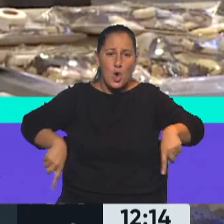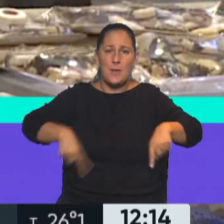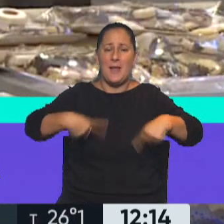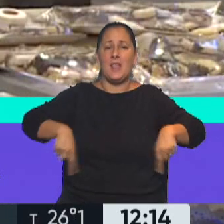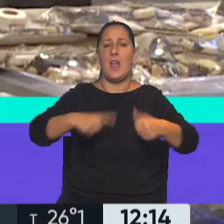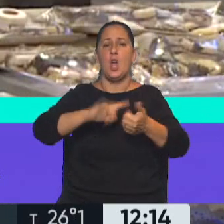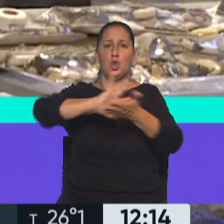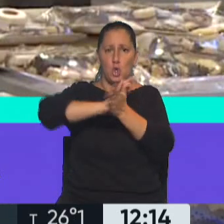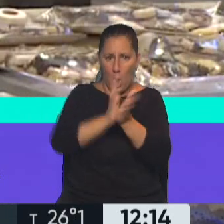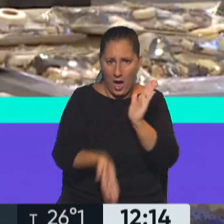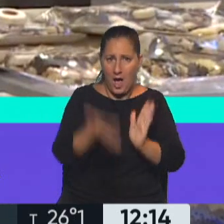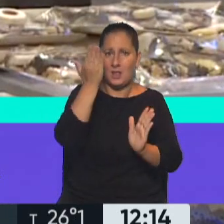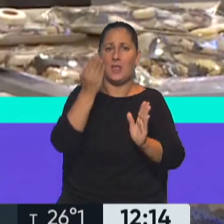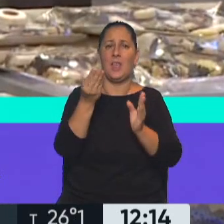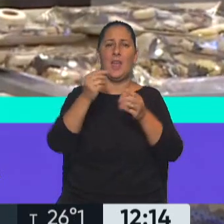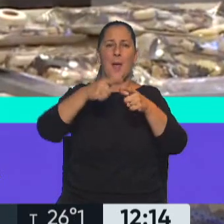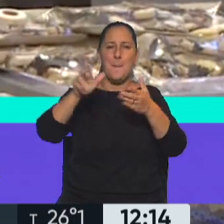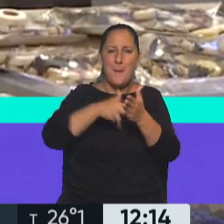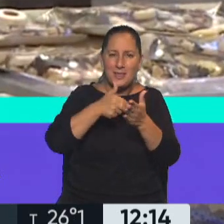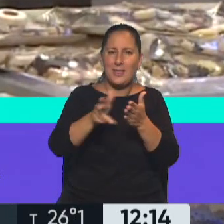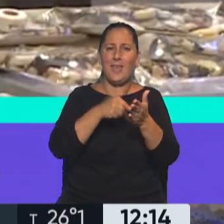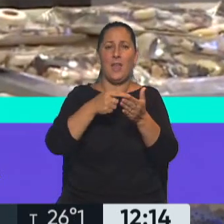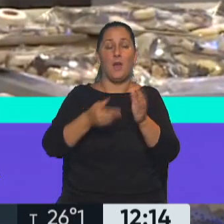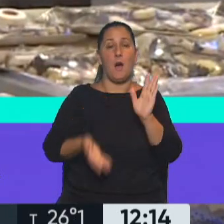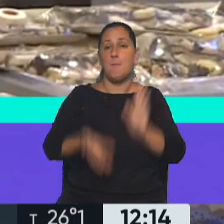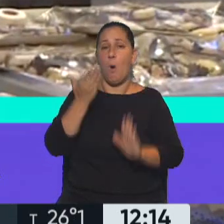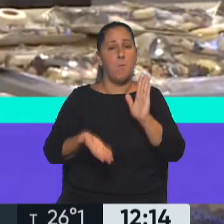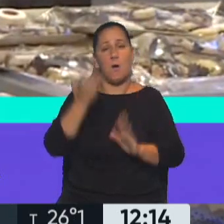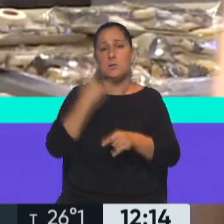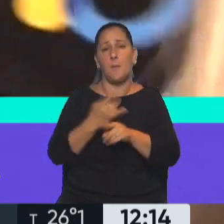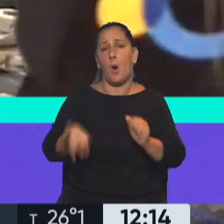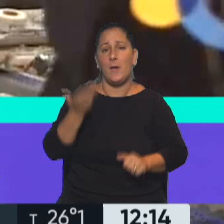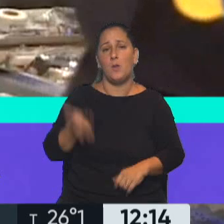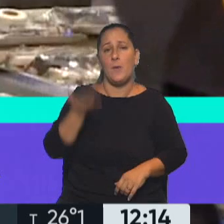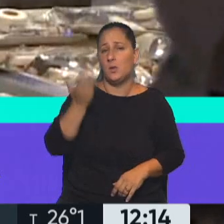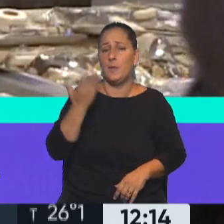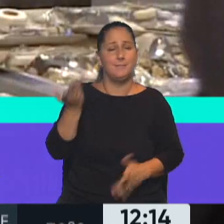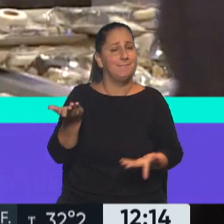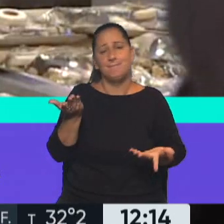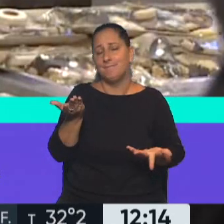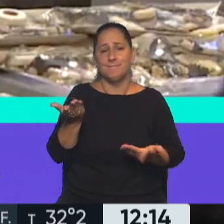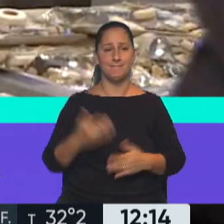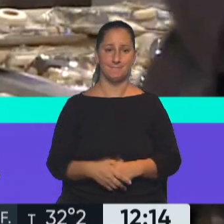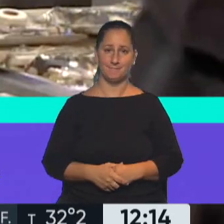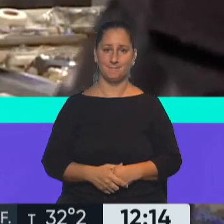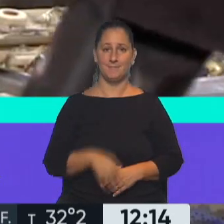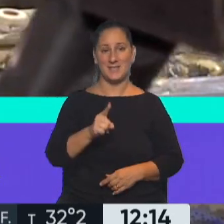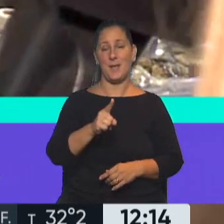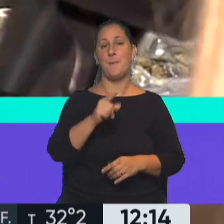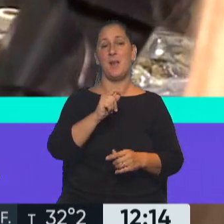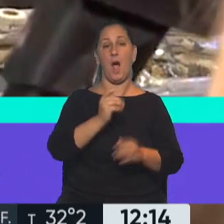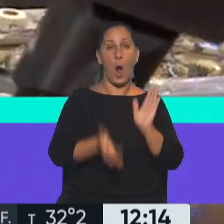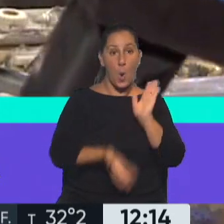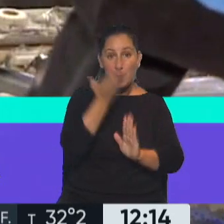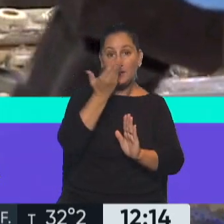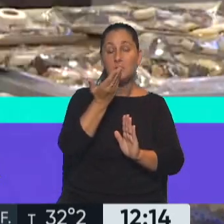tanto como los chocolates, margarina, manteca, son aumentos constantes. Nosotros ¿ustedes tenemos... trasladan ese aumento a la producción